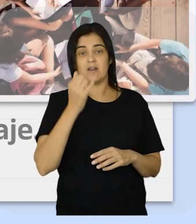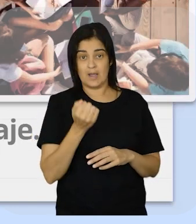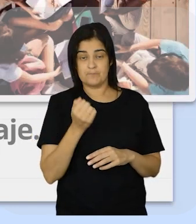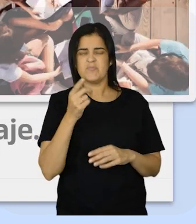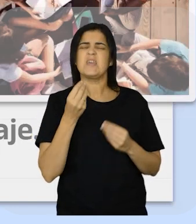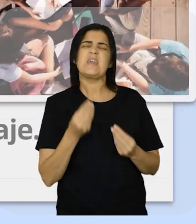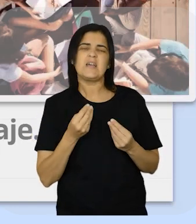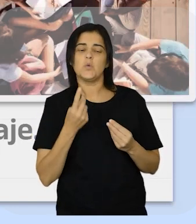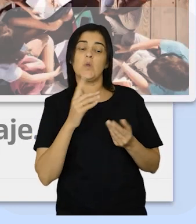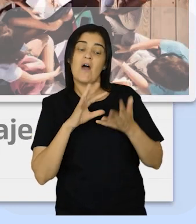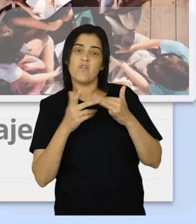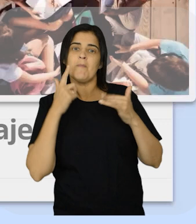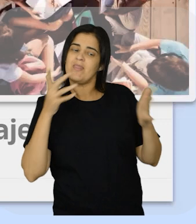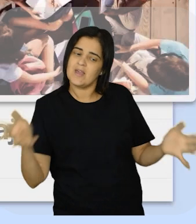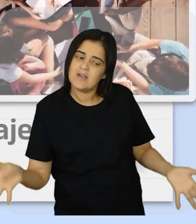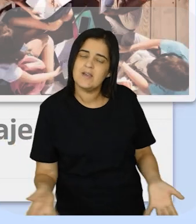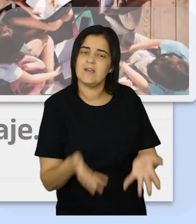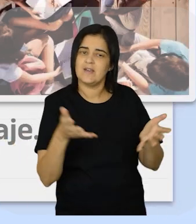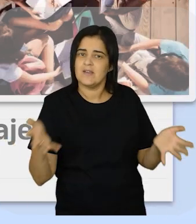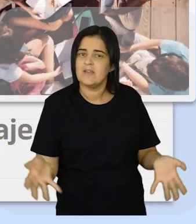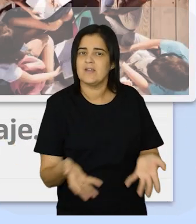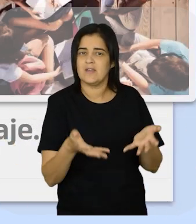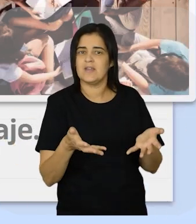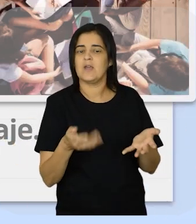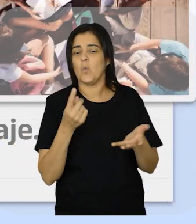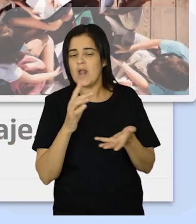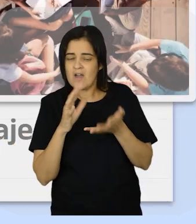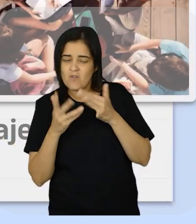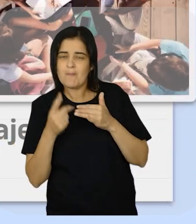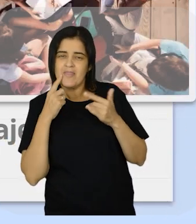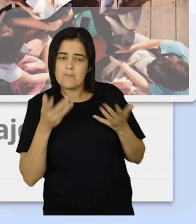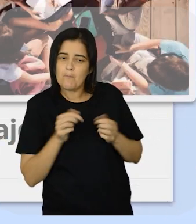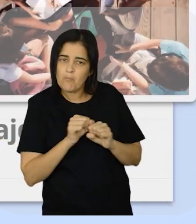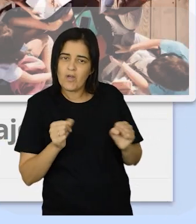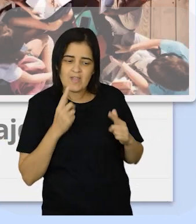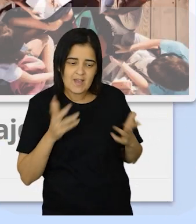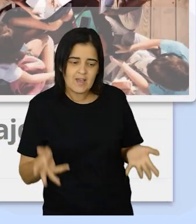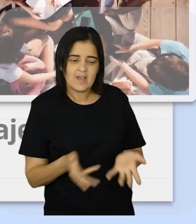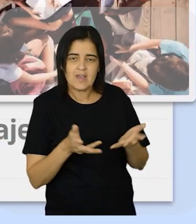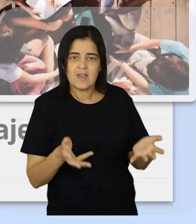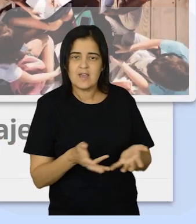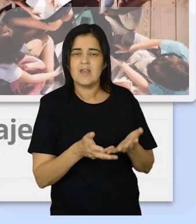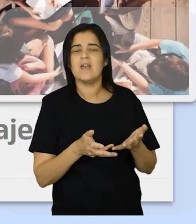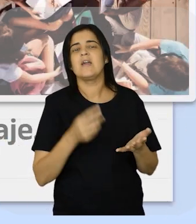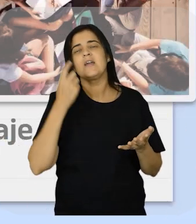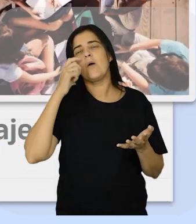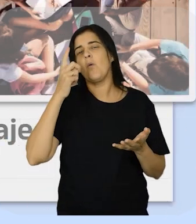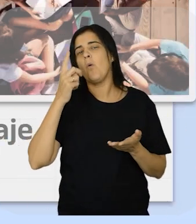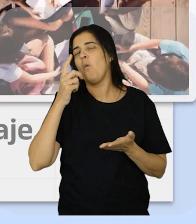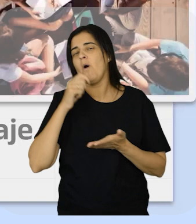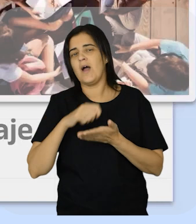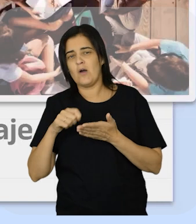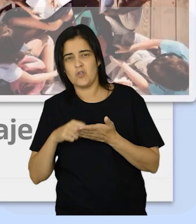una forma de motivación, una herramienta de motivación creada por Angela Duckworth y Thomas